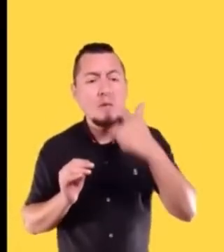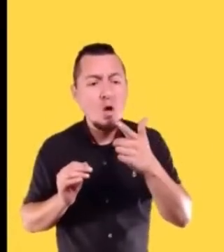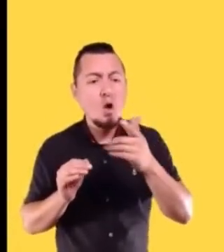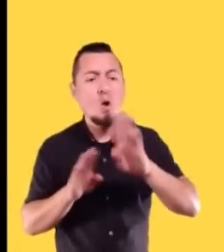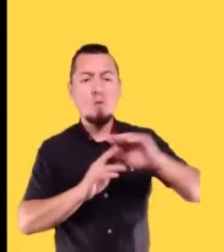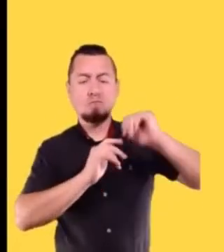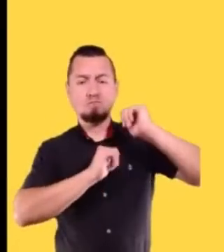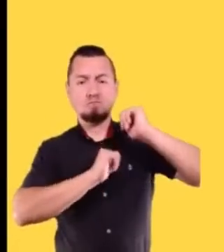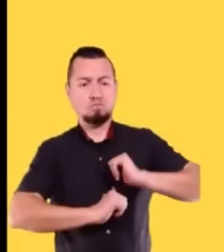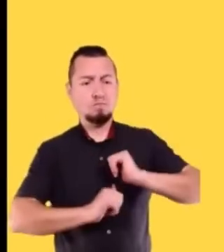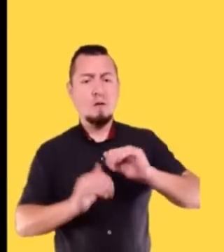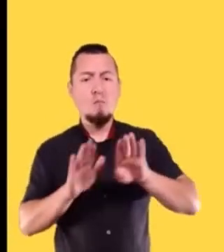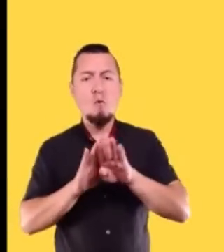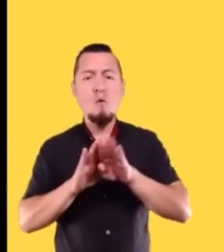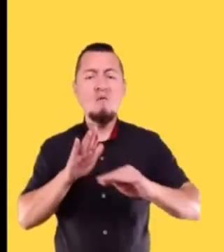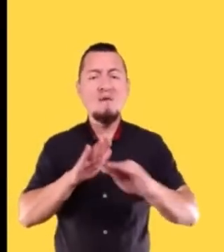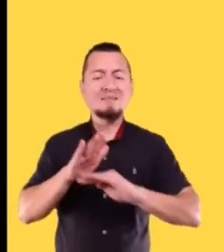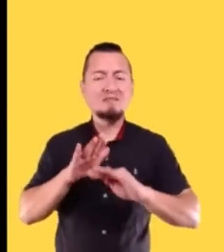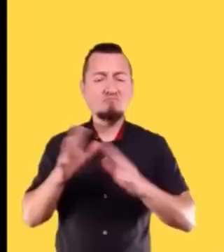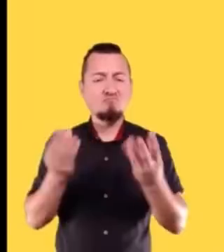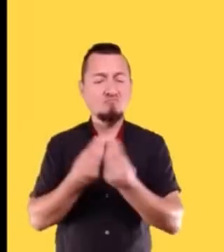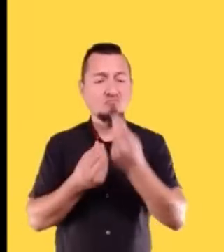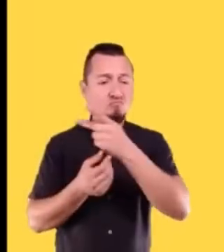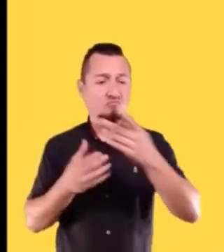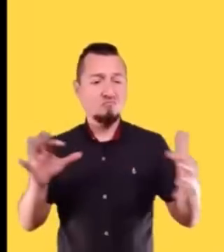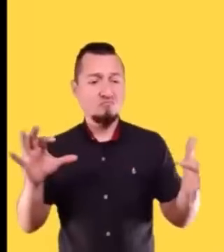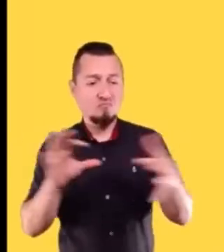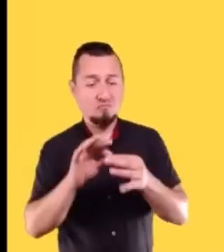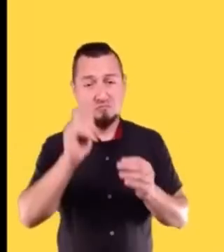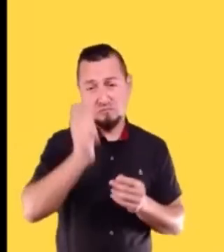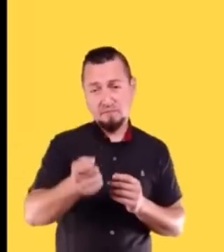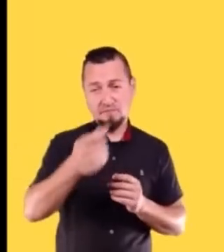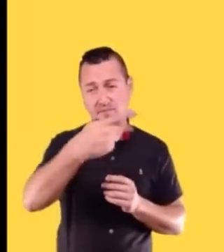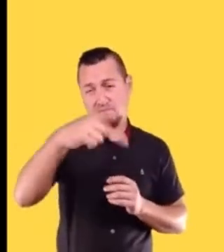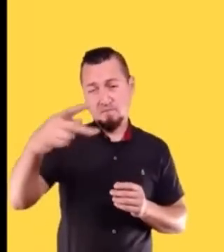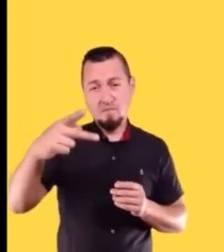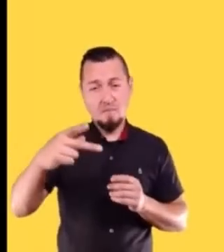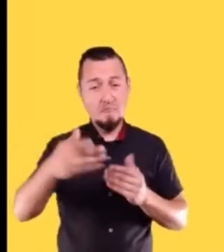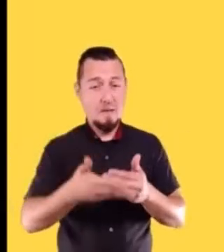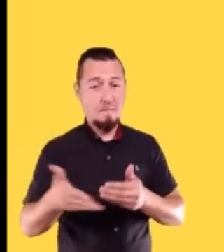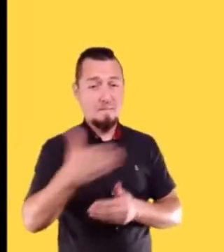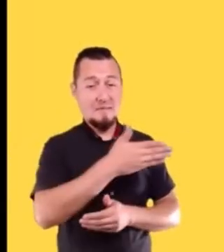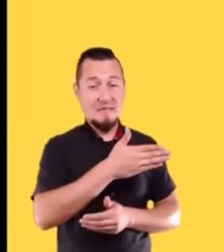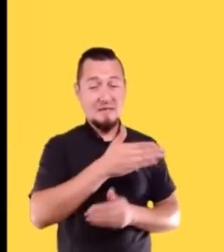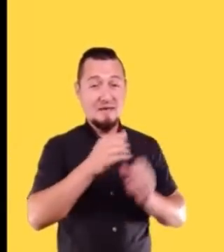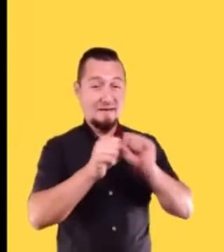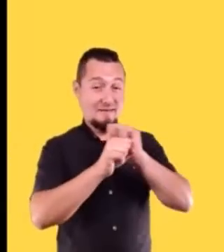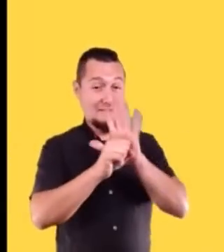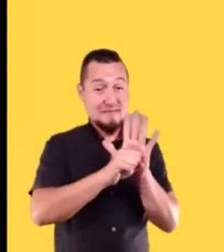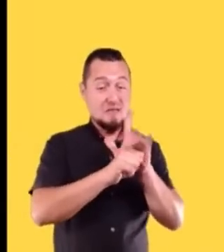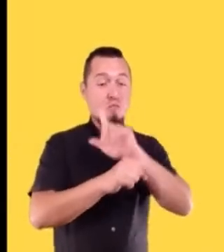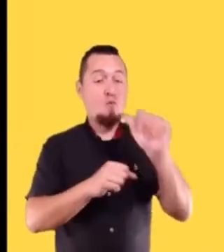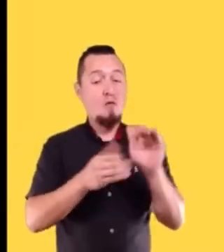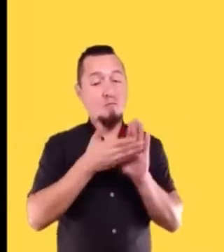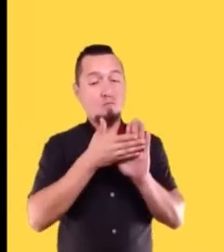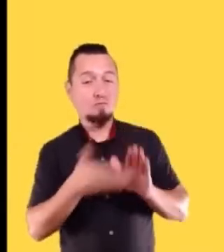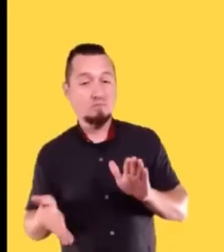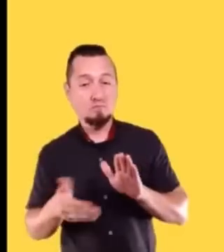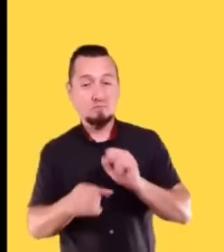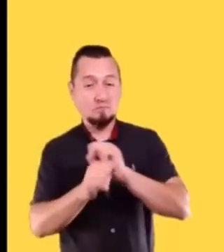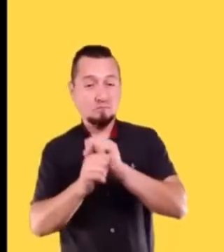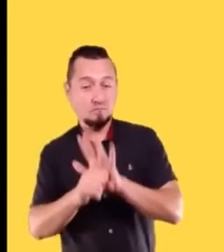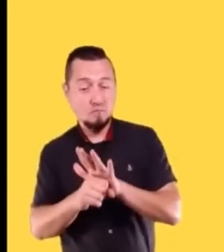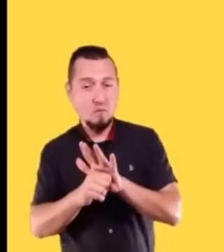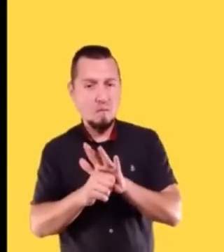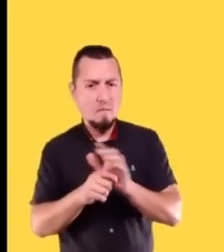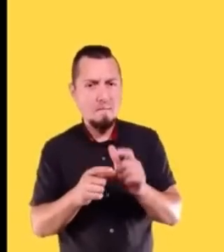podido constatar, por ejemplo, que en el ciclo escolar anterior, pospandemia, a la actual que acaba de terminar, pudimos tener un incremento